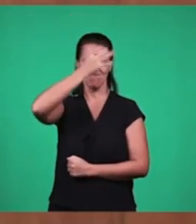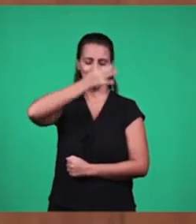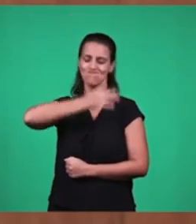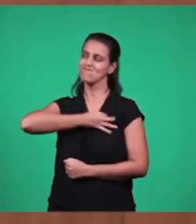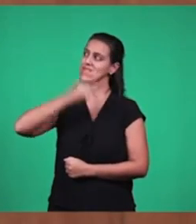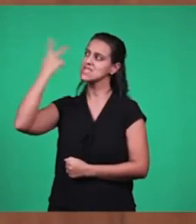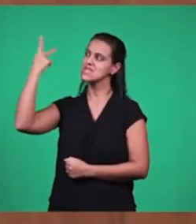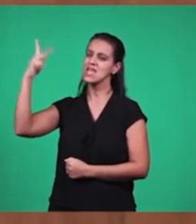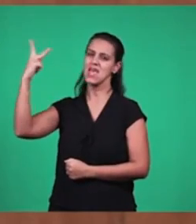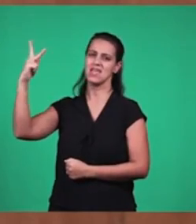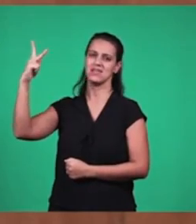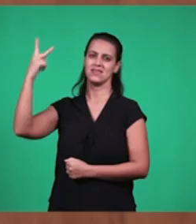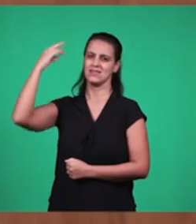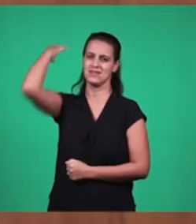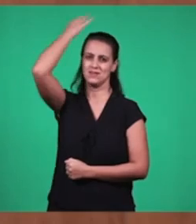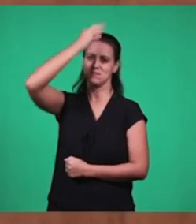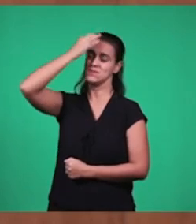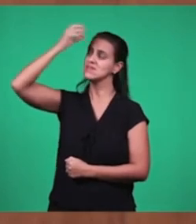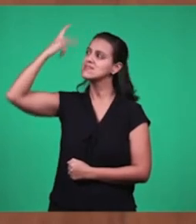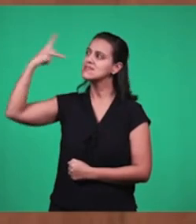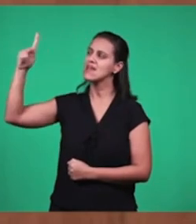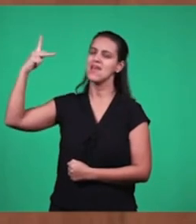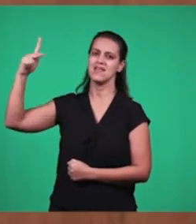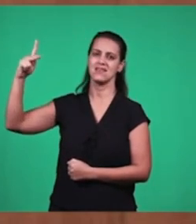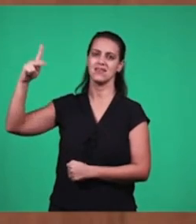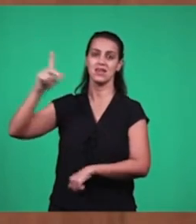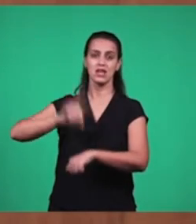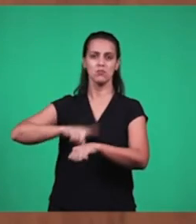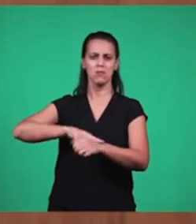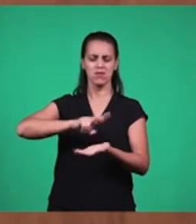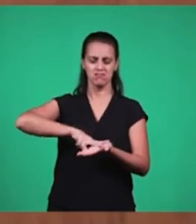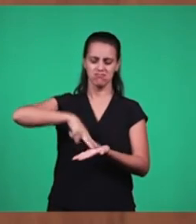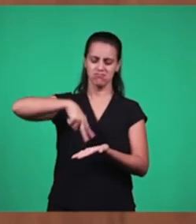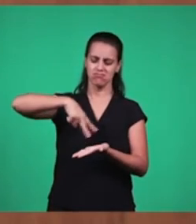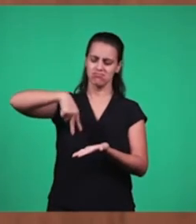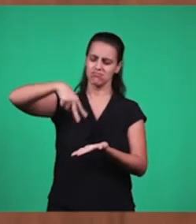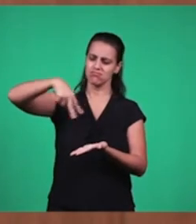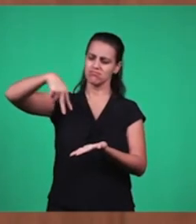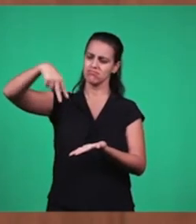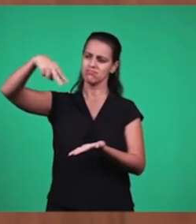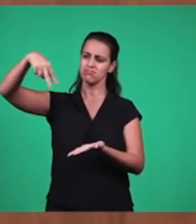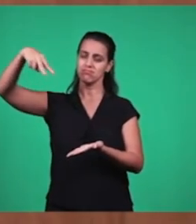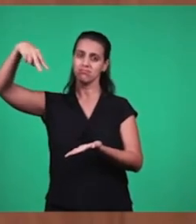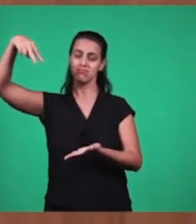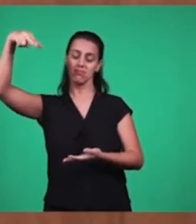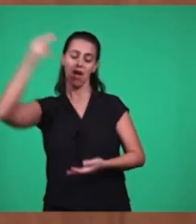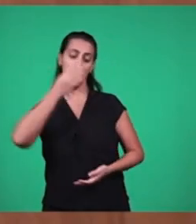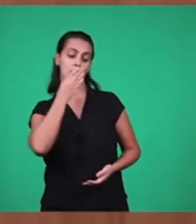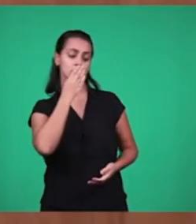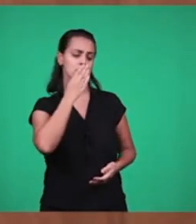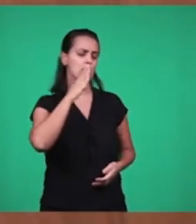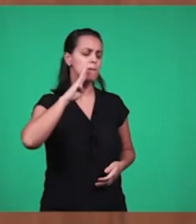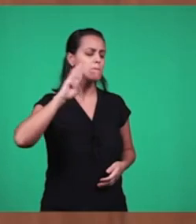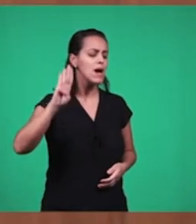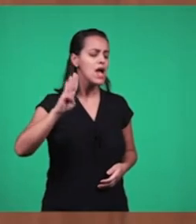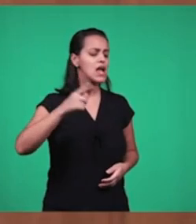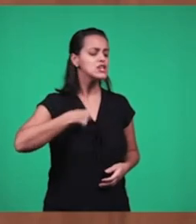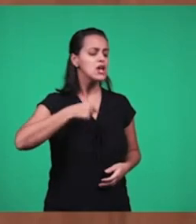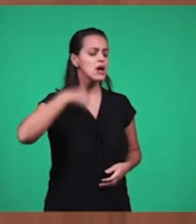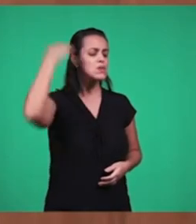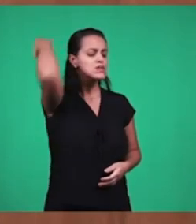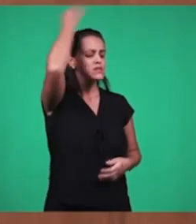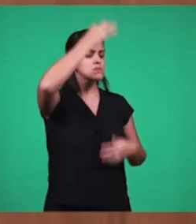Espíritu Santo, porque Él, cuando fue donde el Padre, Él hizo esa promesa, que Él derramaría sobre la